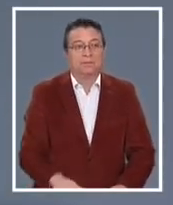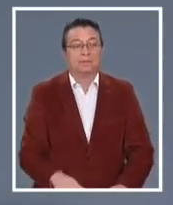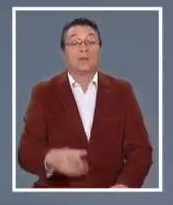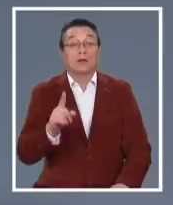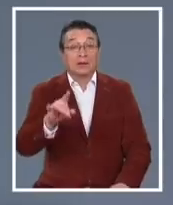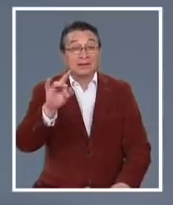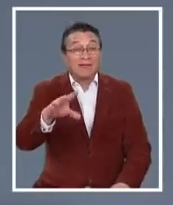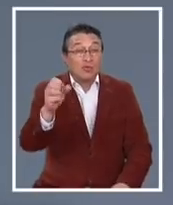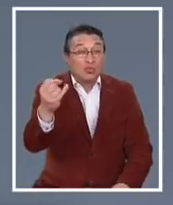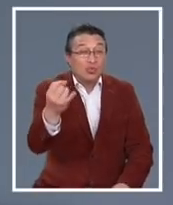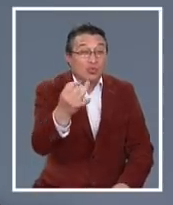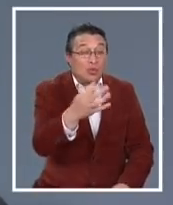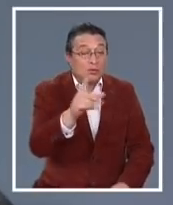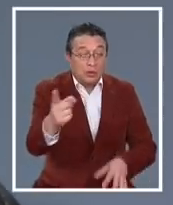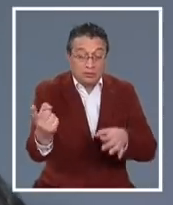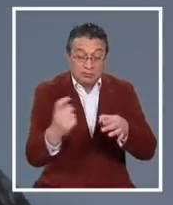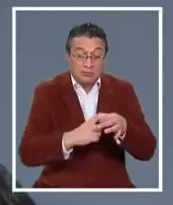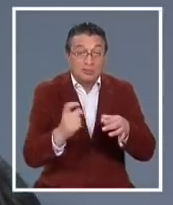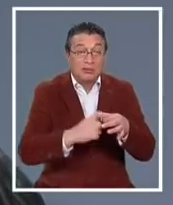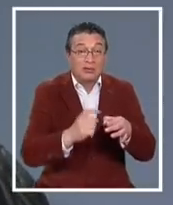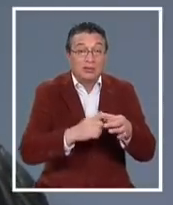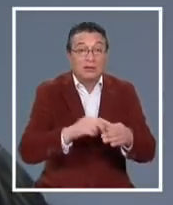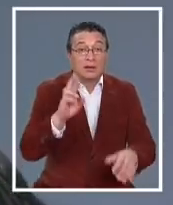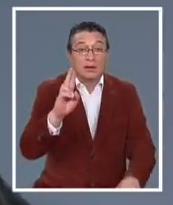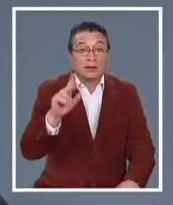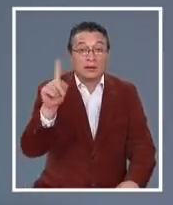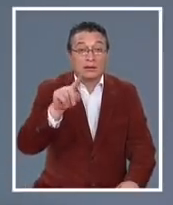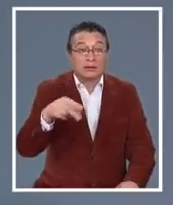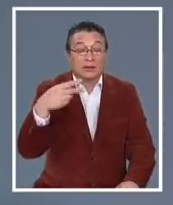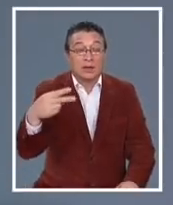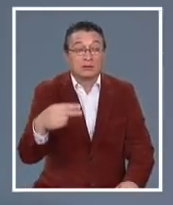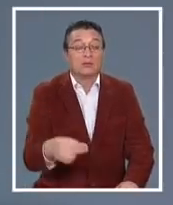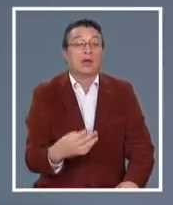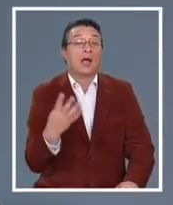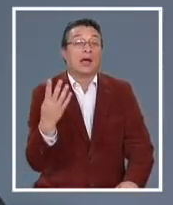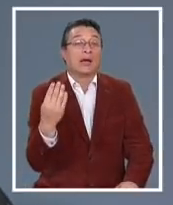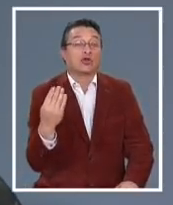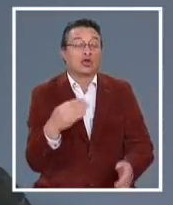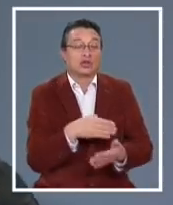¿Saben ustedes cuánta gente está inscrita en el Registro Social de Hogares?